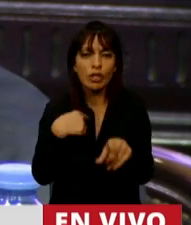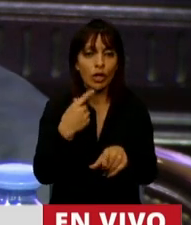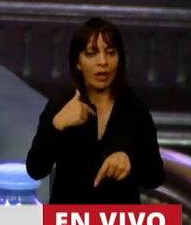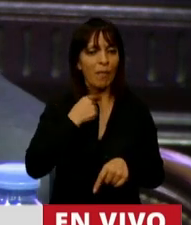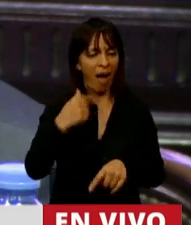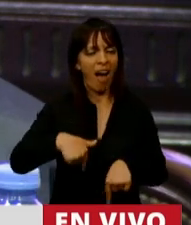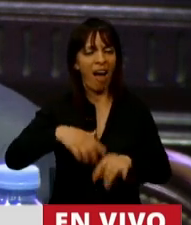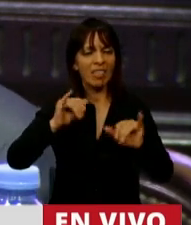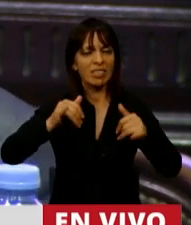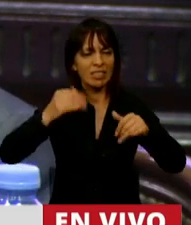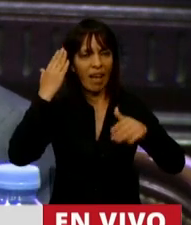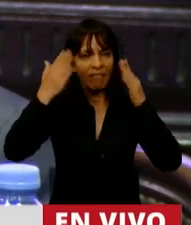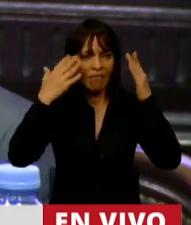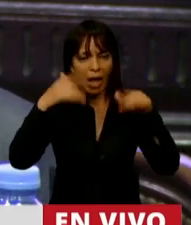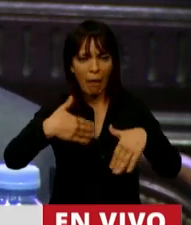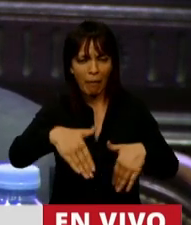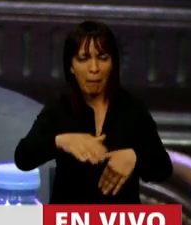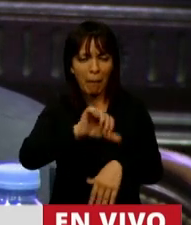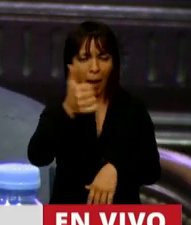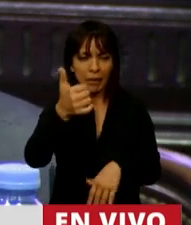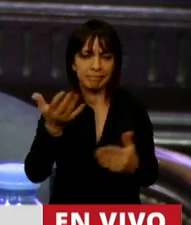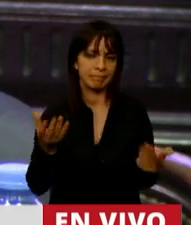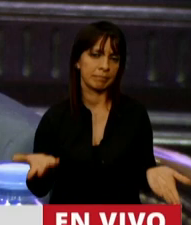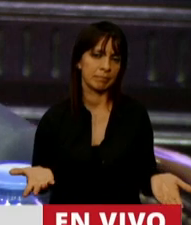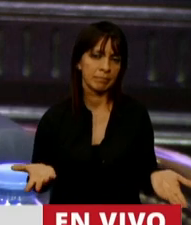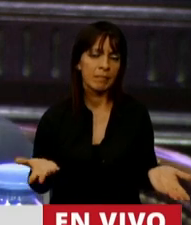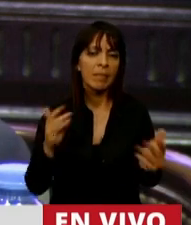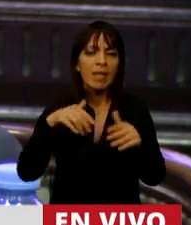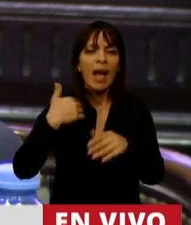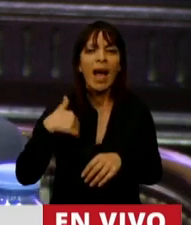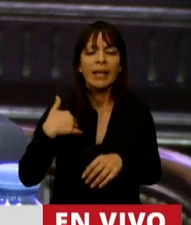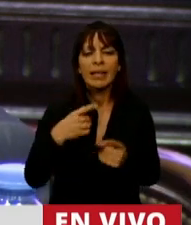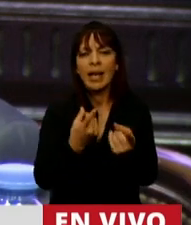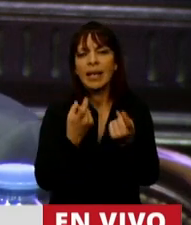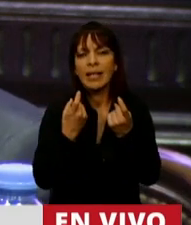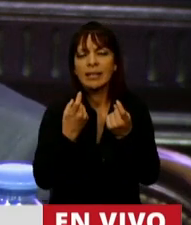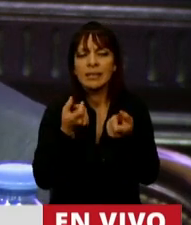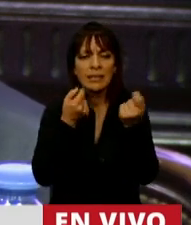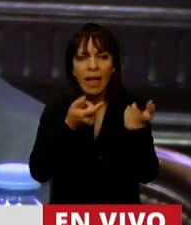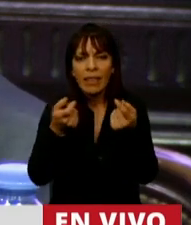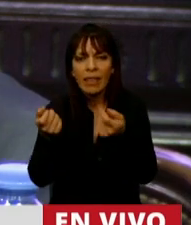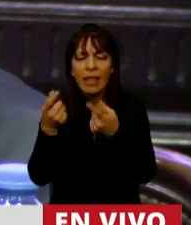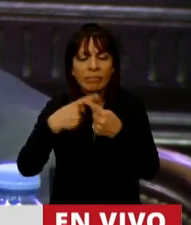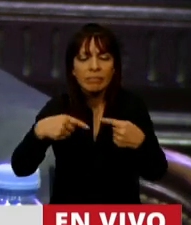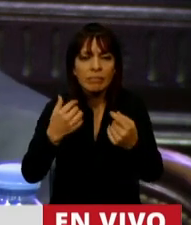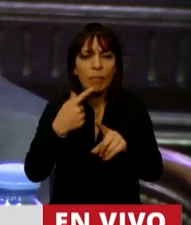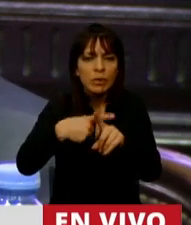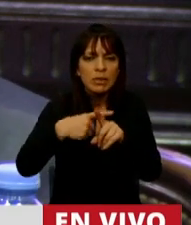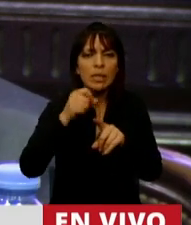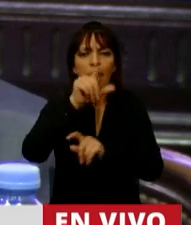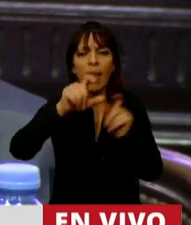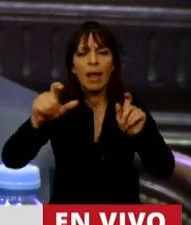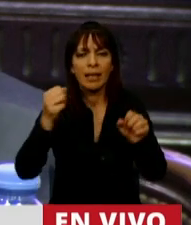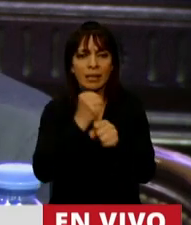una ilusión infantil, tengan éxito. Argentina necesita dar señales a la gente de trabajo.